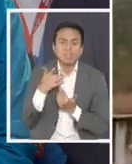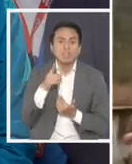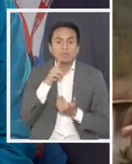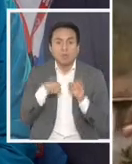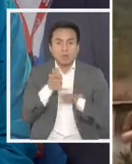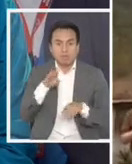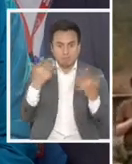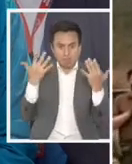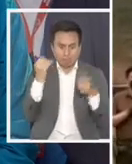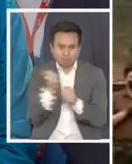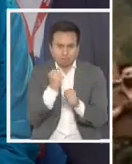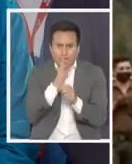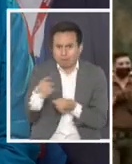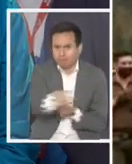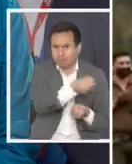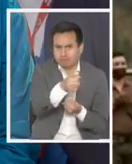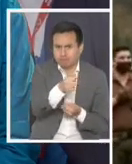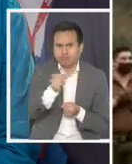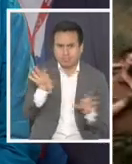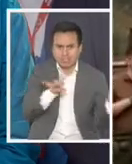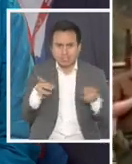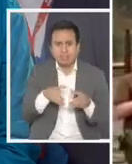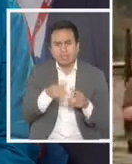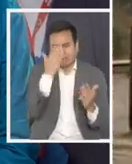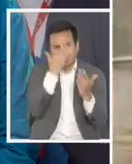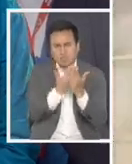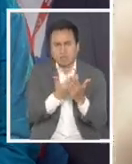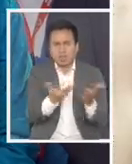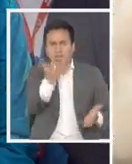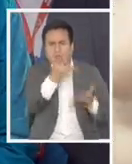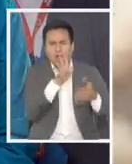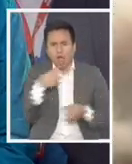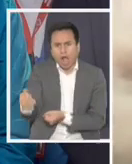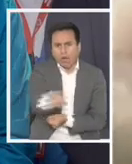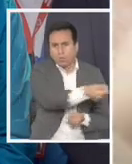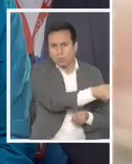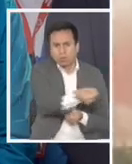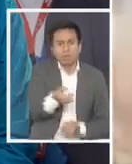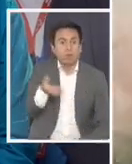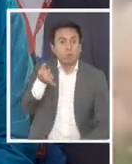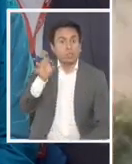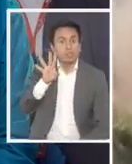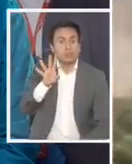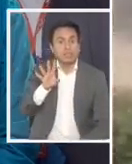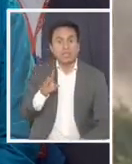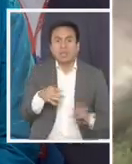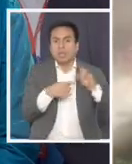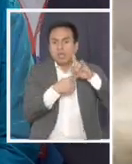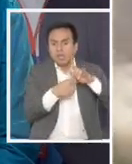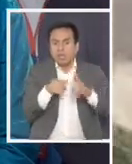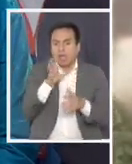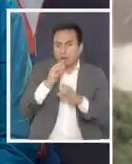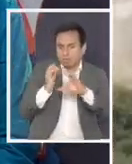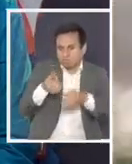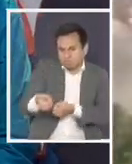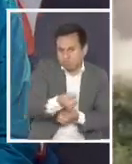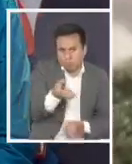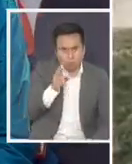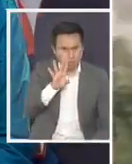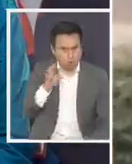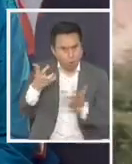tener más manos nada y más gente a disposición para enfrentar y combatir los incendios No solamente la maquinaria pesada no son solamente